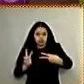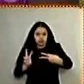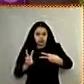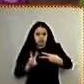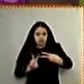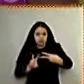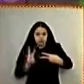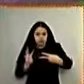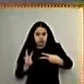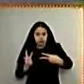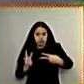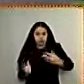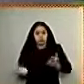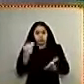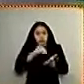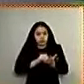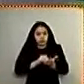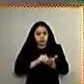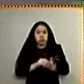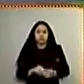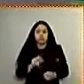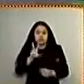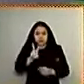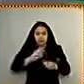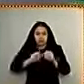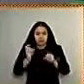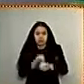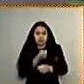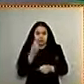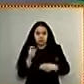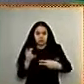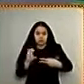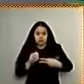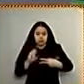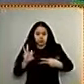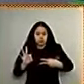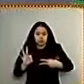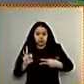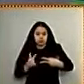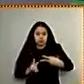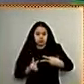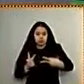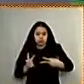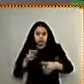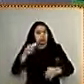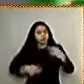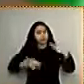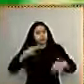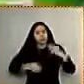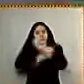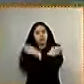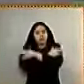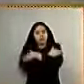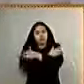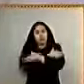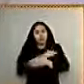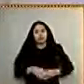premiado es el 26. Reitero con gusto los dos números premiados 09 y 26. Felicidades.